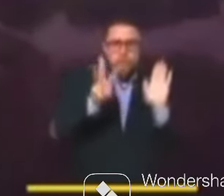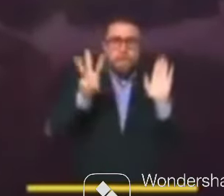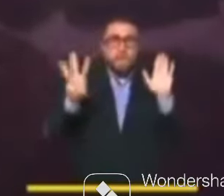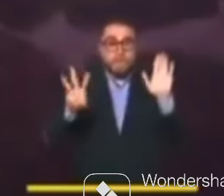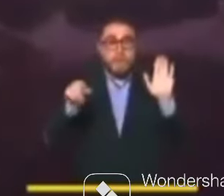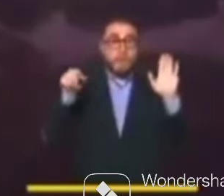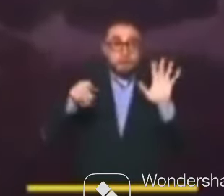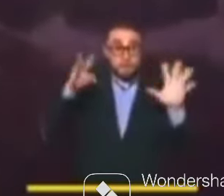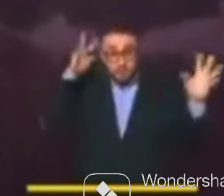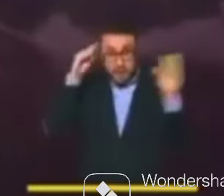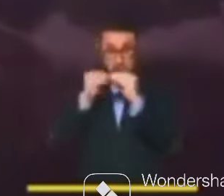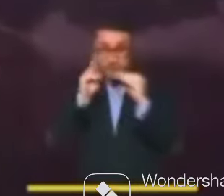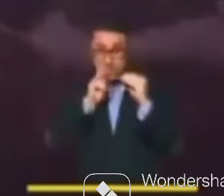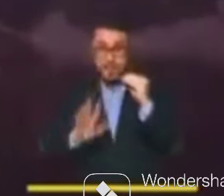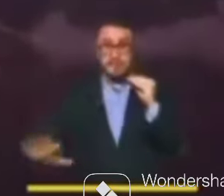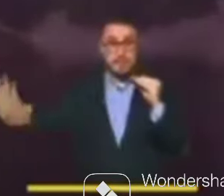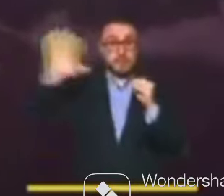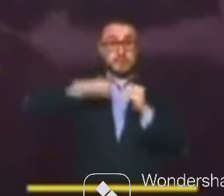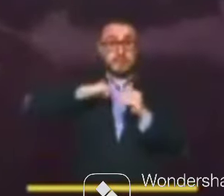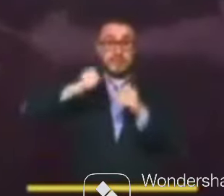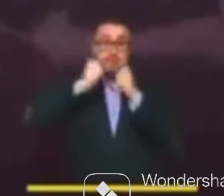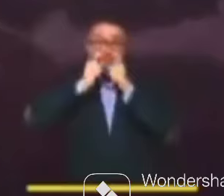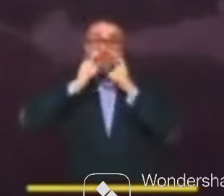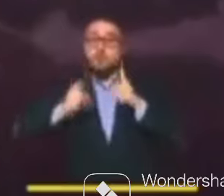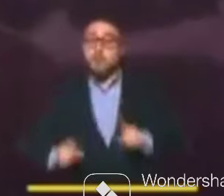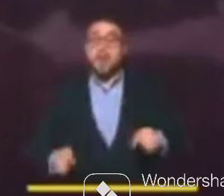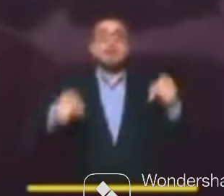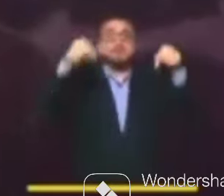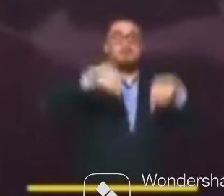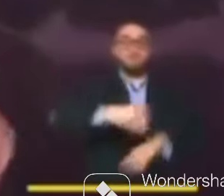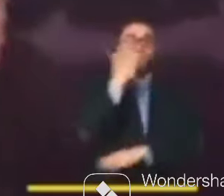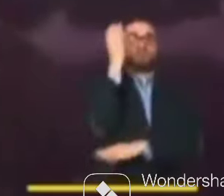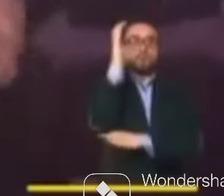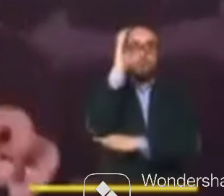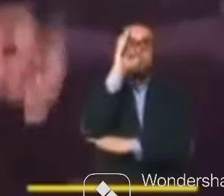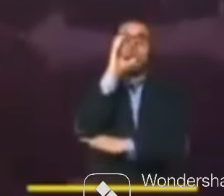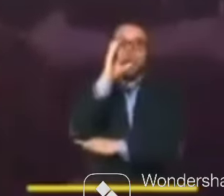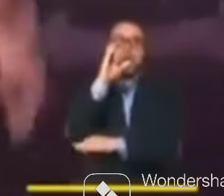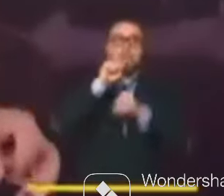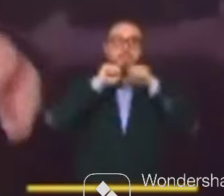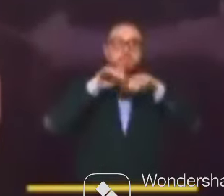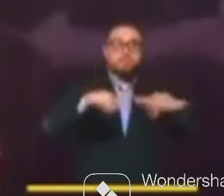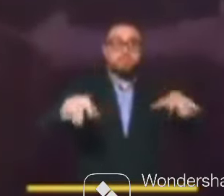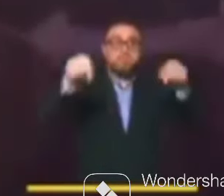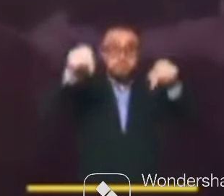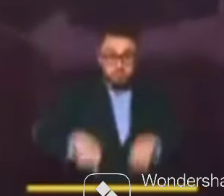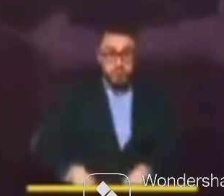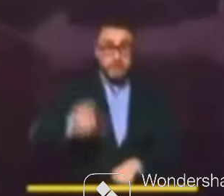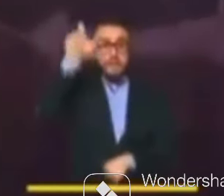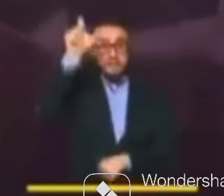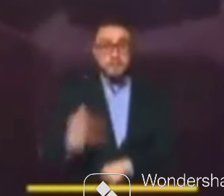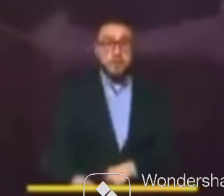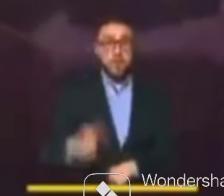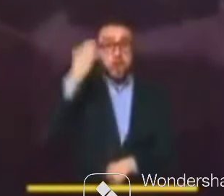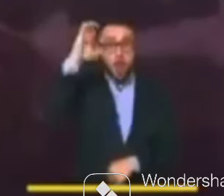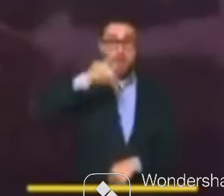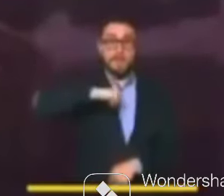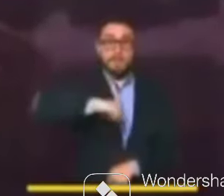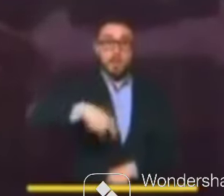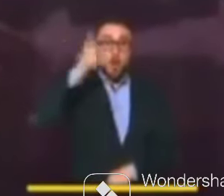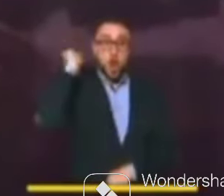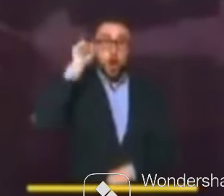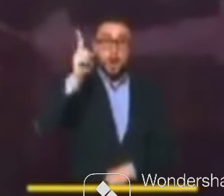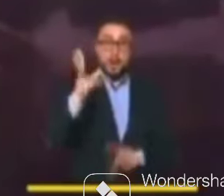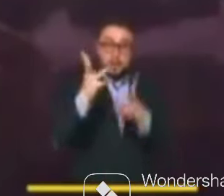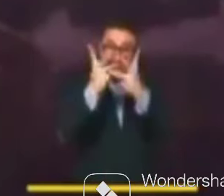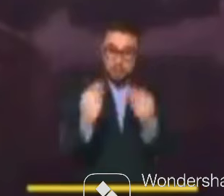Convención Nacional de Derechos Humanos rige en Colombia, que nadie en Colombia pierde sus derechos